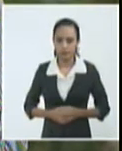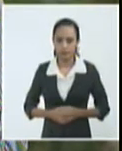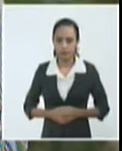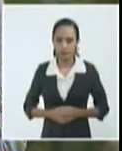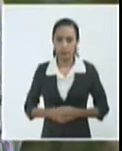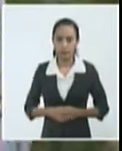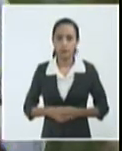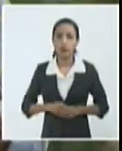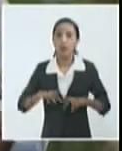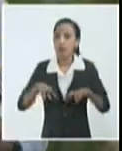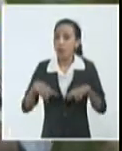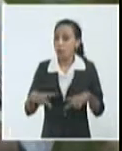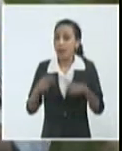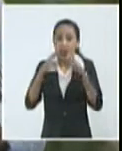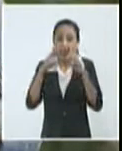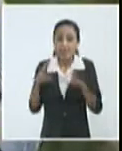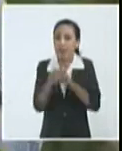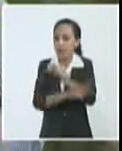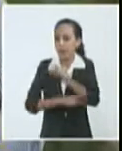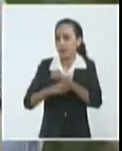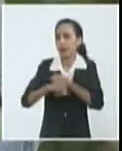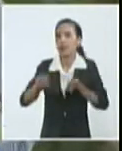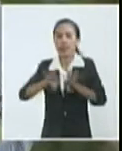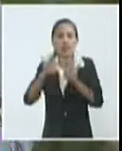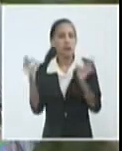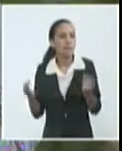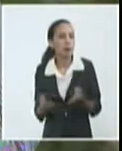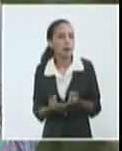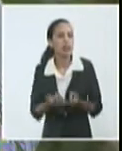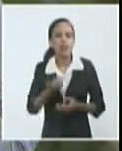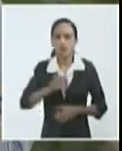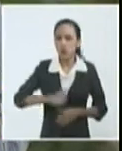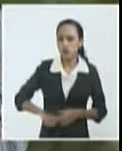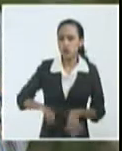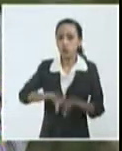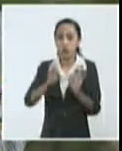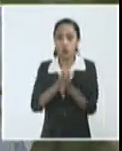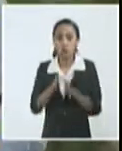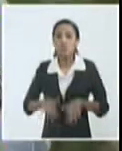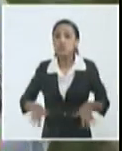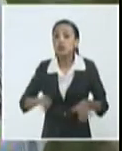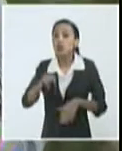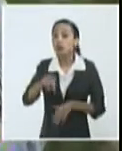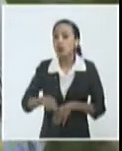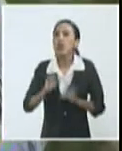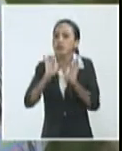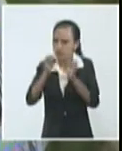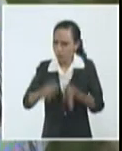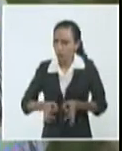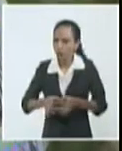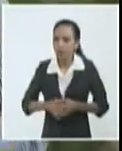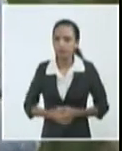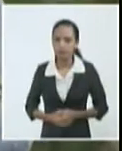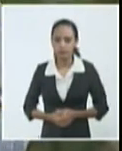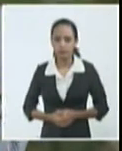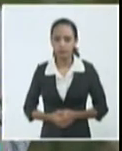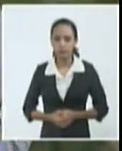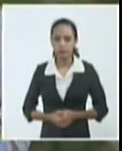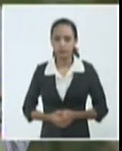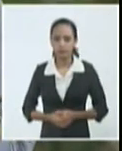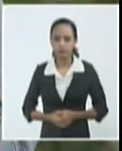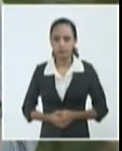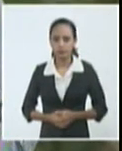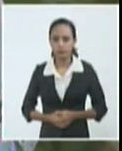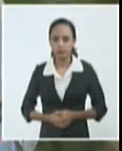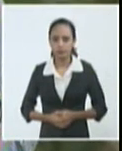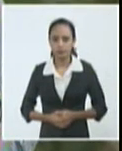país, de cada uno de nosotros, de nuestras familias, de nuestros hijos, en las condiciones actuales, con seguridad, con